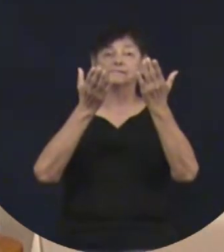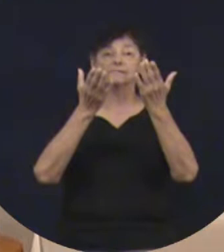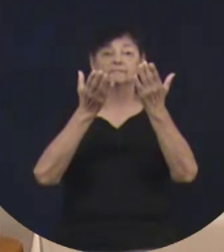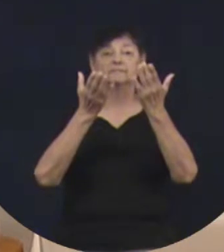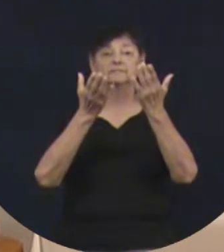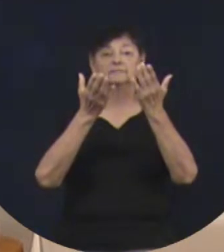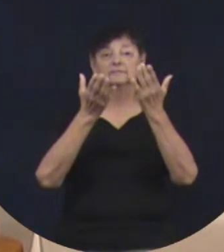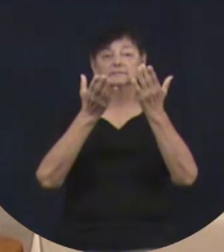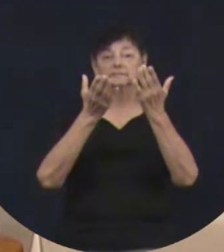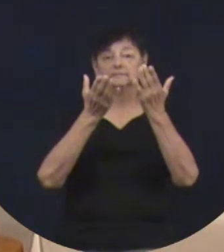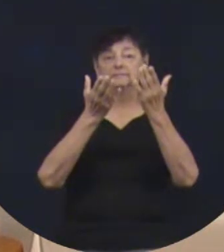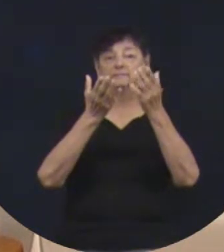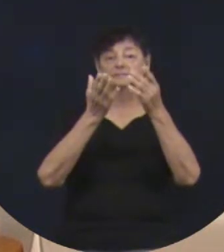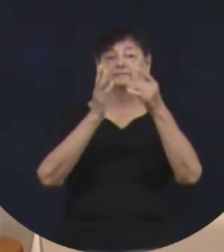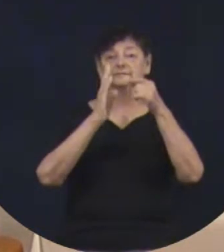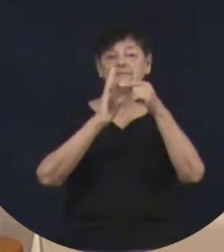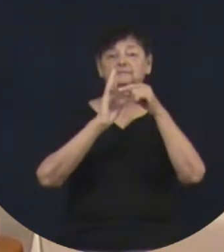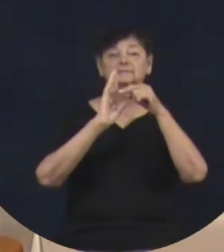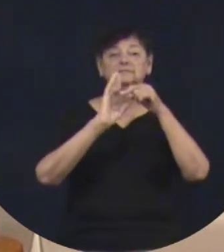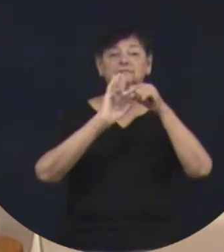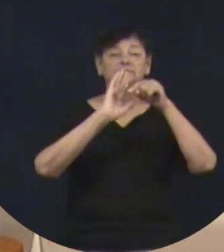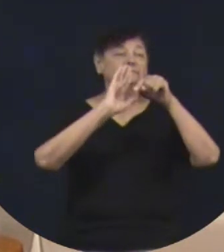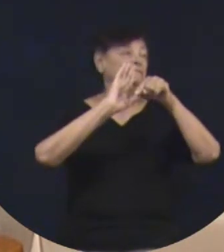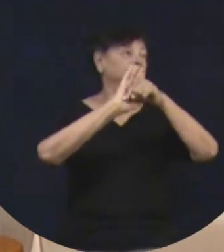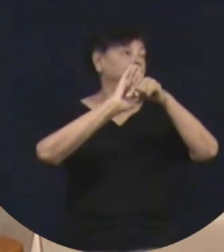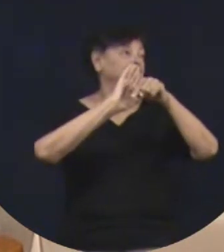entregado por ustedes.